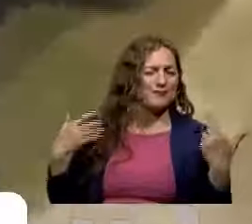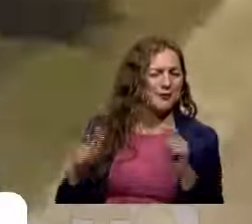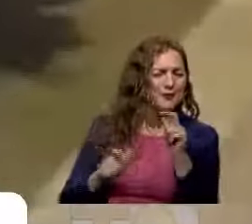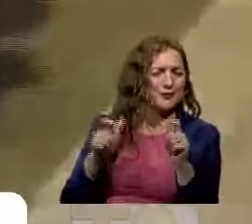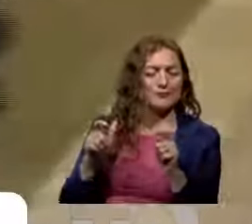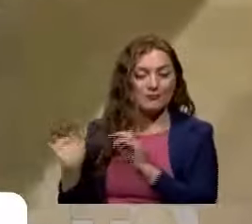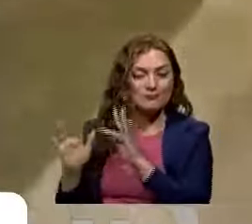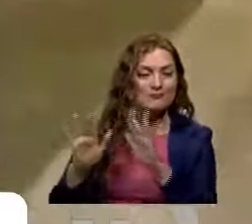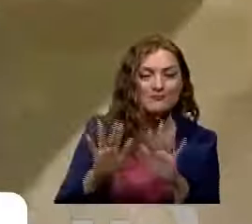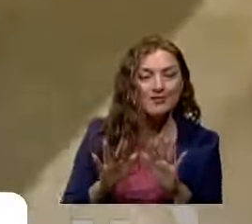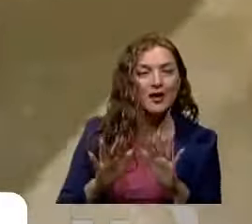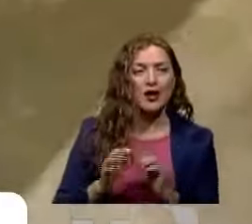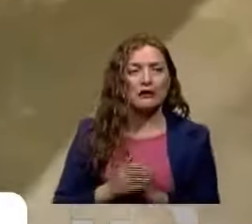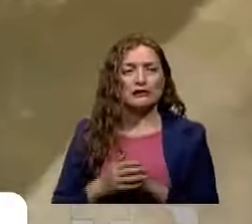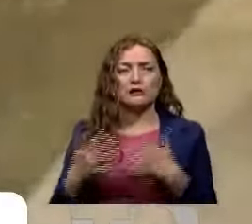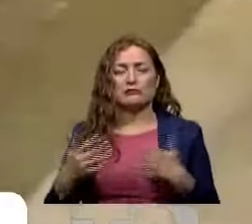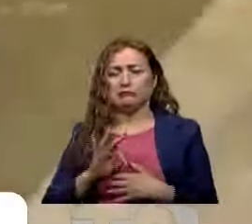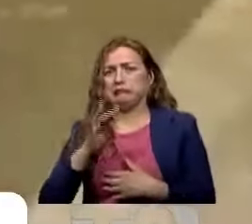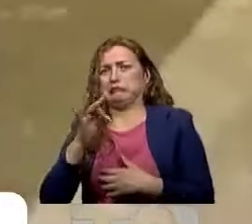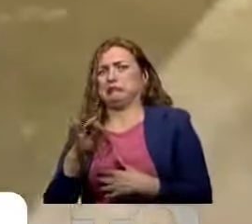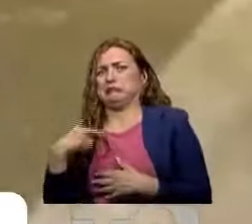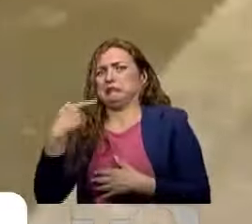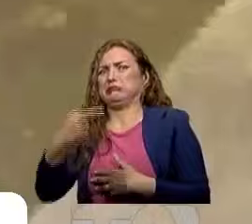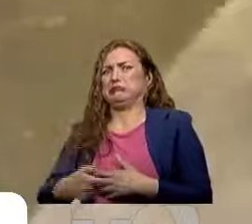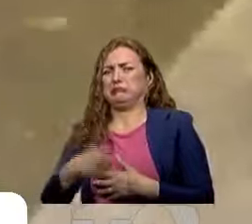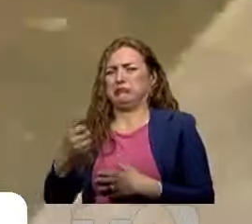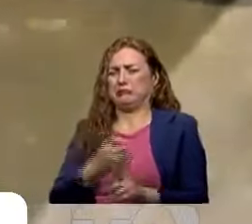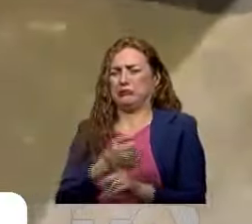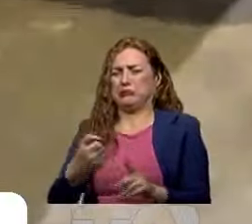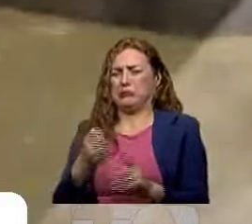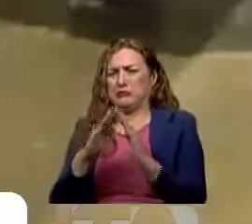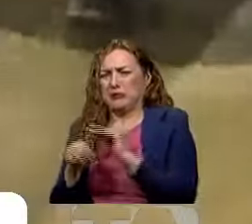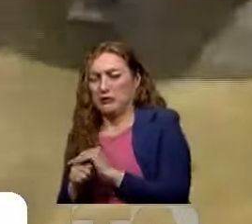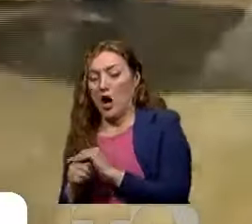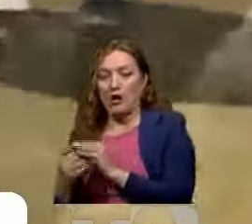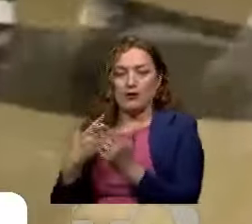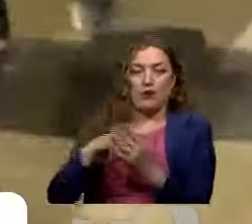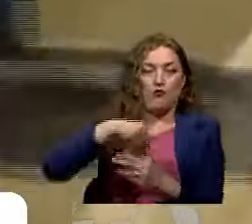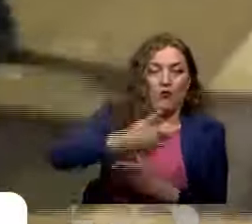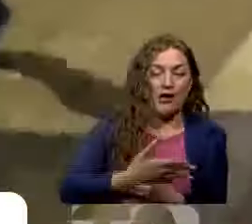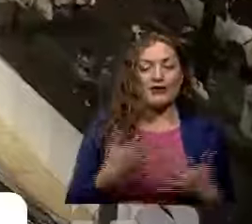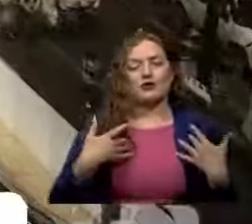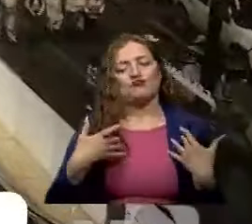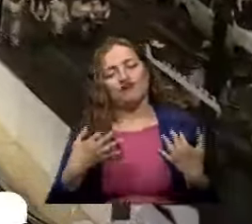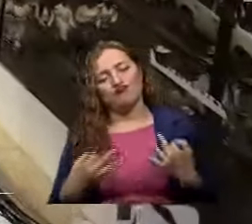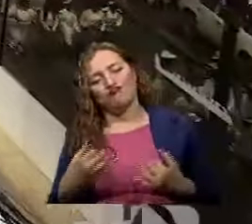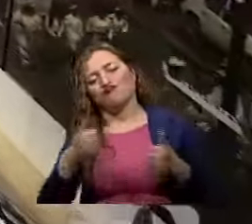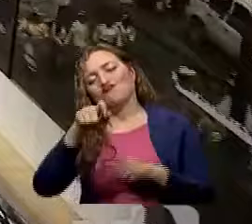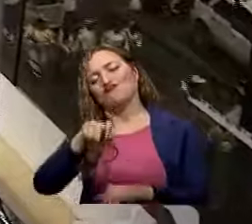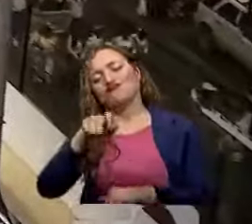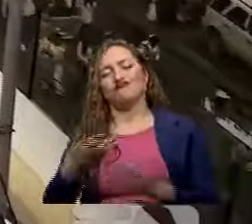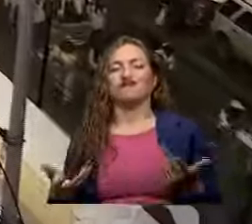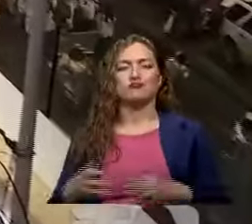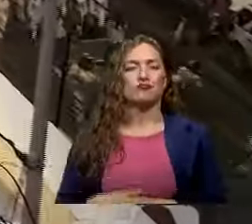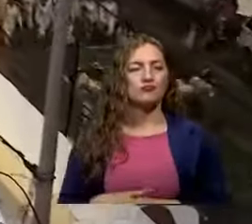ha salido después de un encierro de pandemia y la otra pandemia. Era hora, esto era justo y necesario. Con una